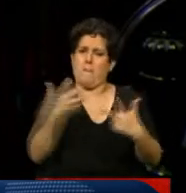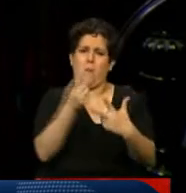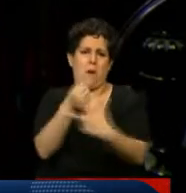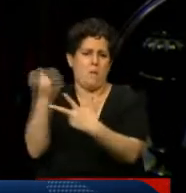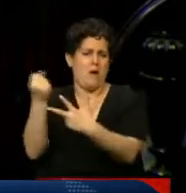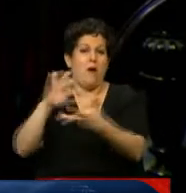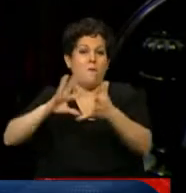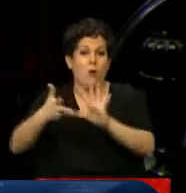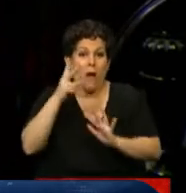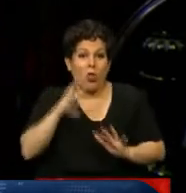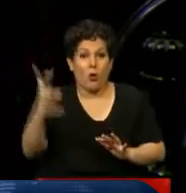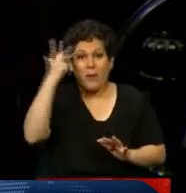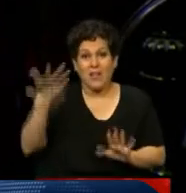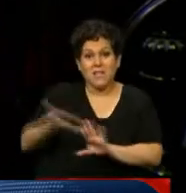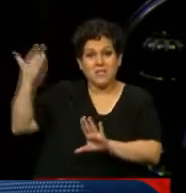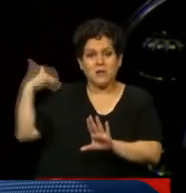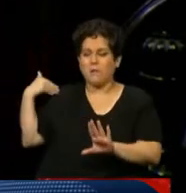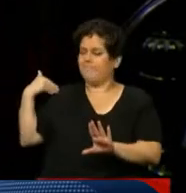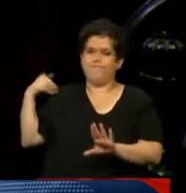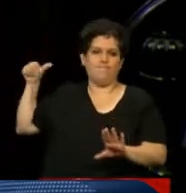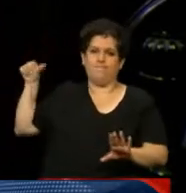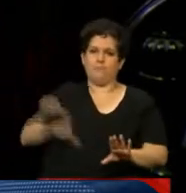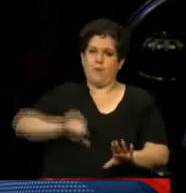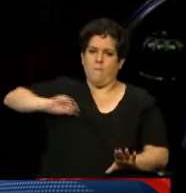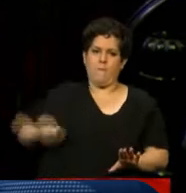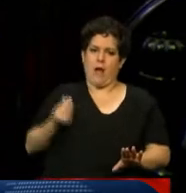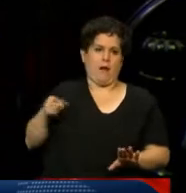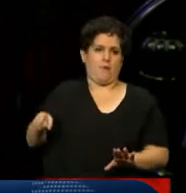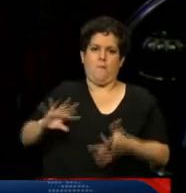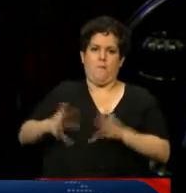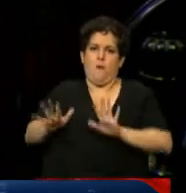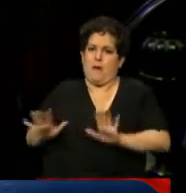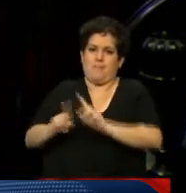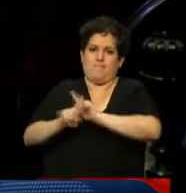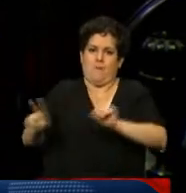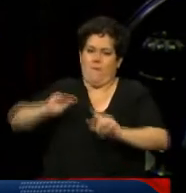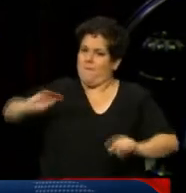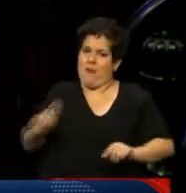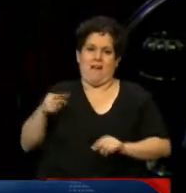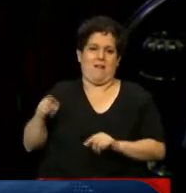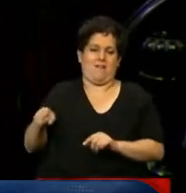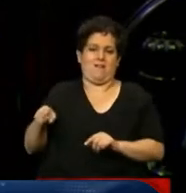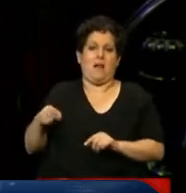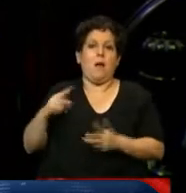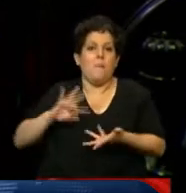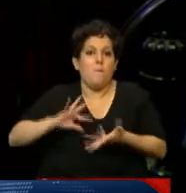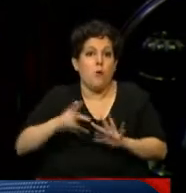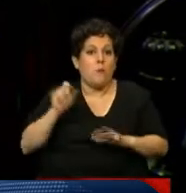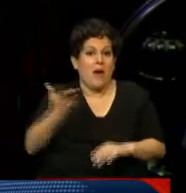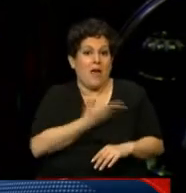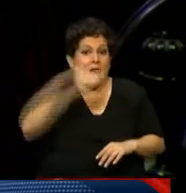del 18, indudablemente que fracasó. Pero esta sombra del Fondo Monetario